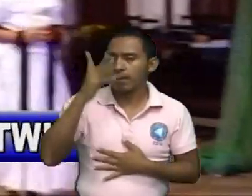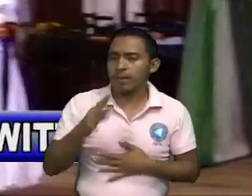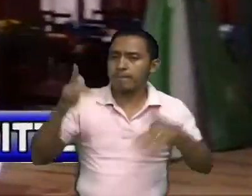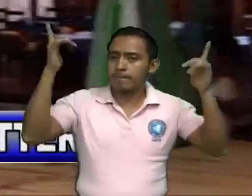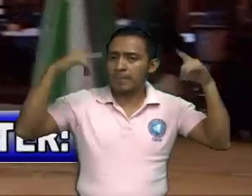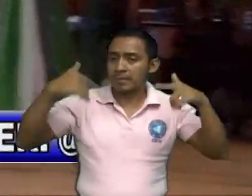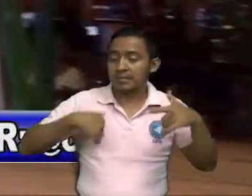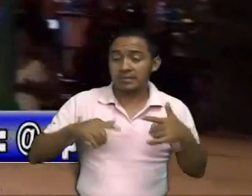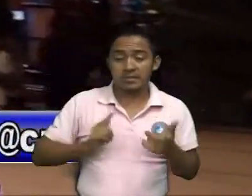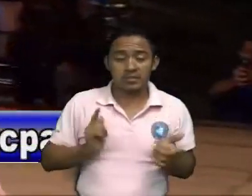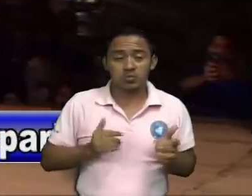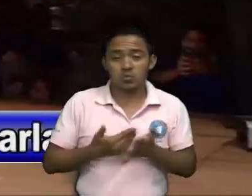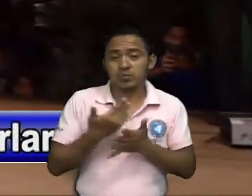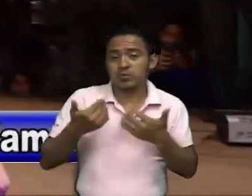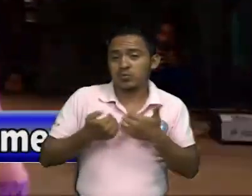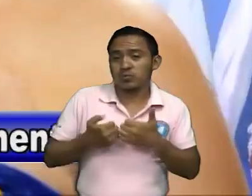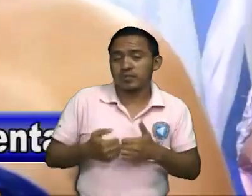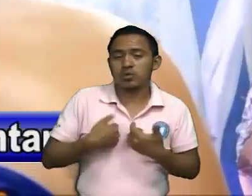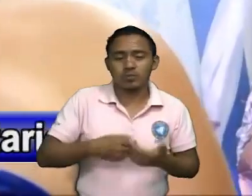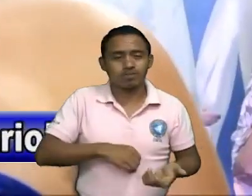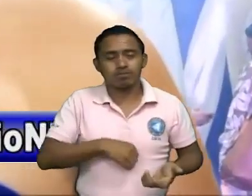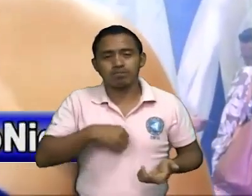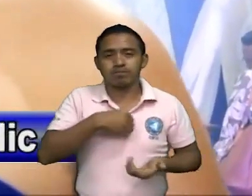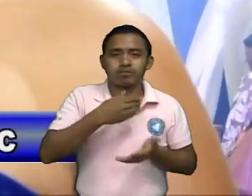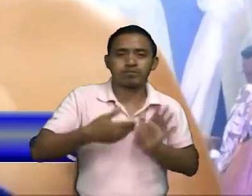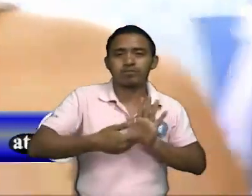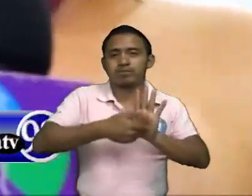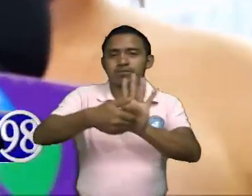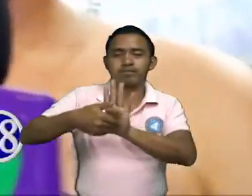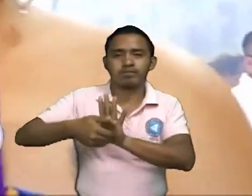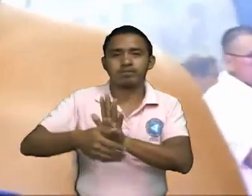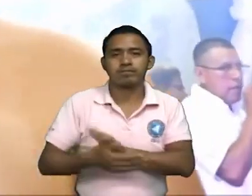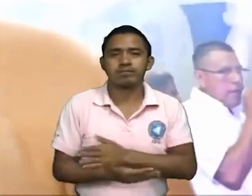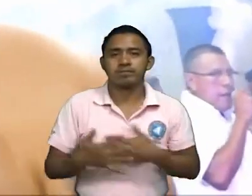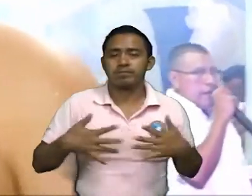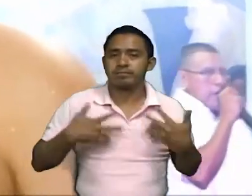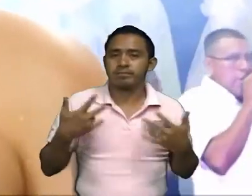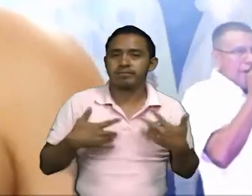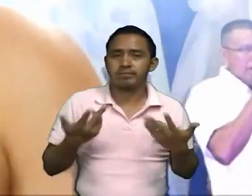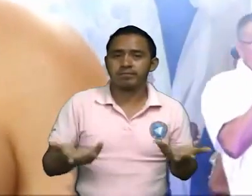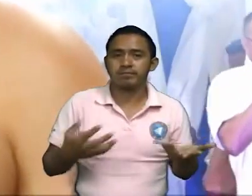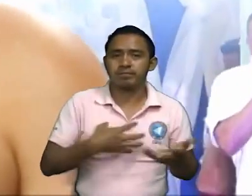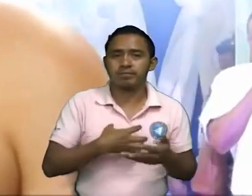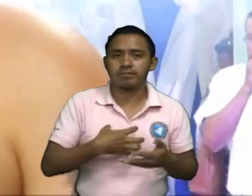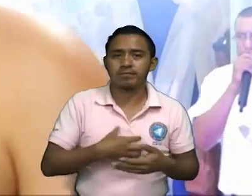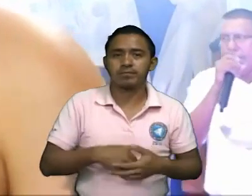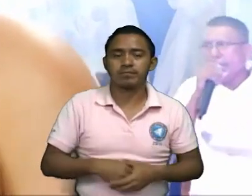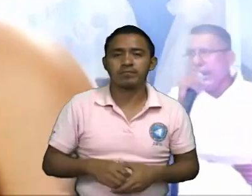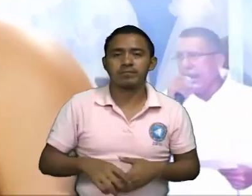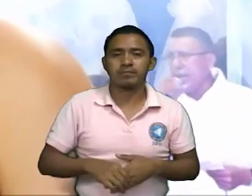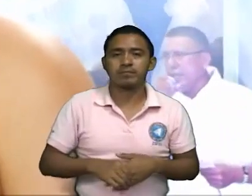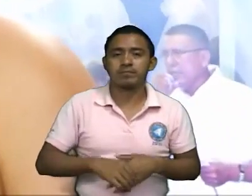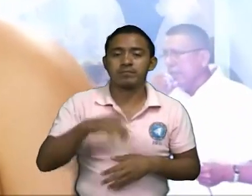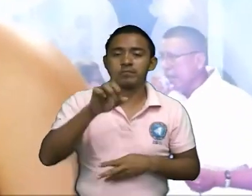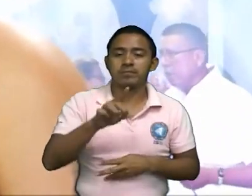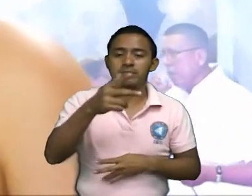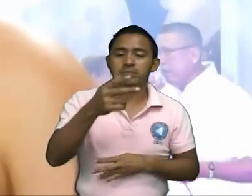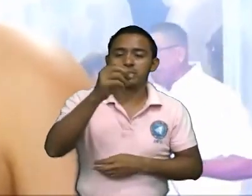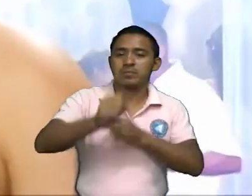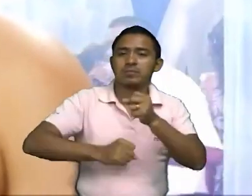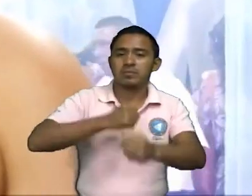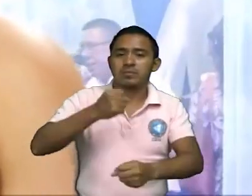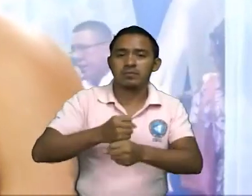tiene novia y lo represento con mucho orgullo y alegría representando el 180